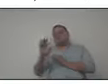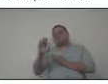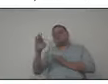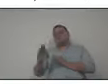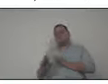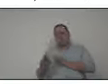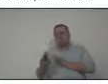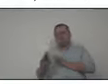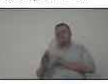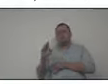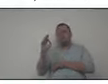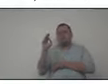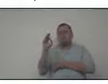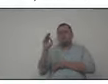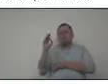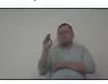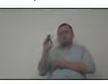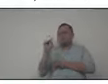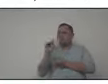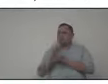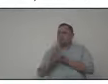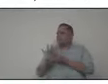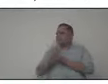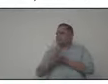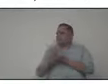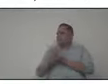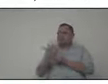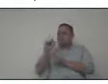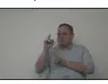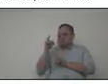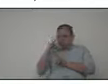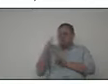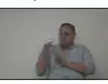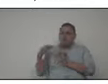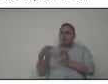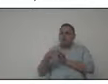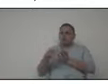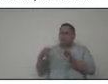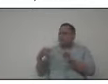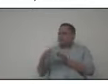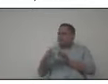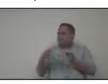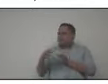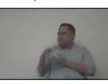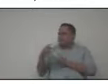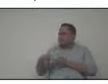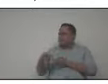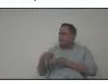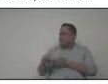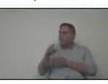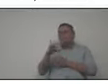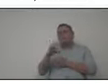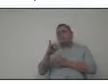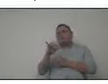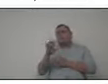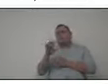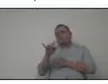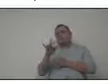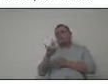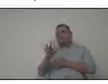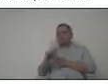101.4% y lo veíamos en el video como el señor gobernador explicaba tan fácil qué era la siniestralidad. Por cada peso